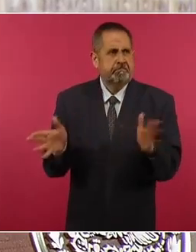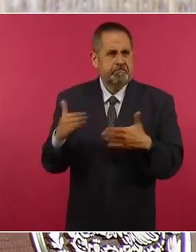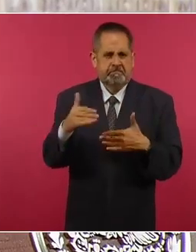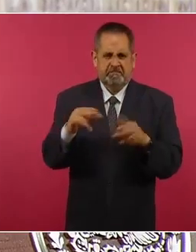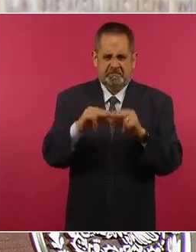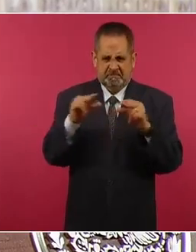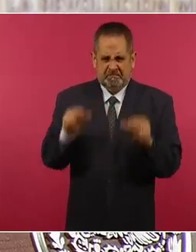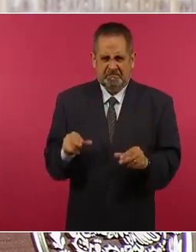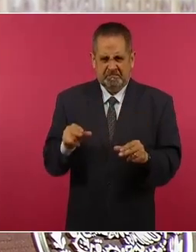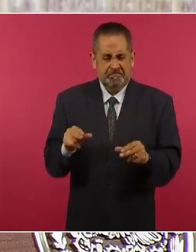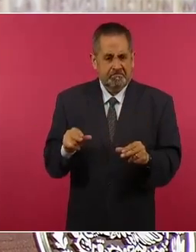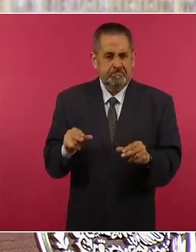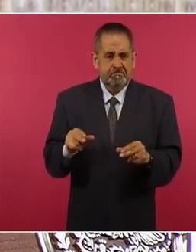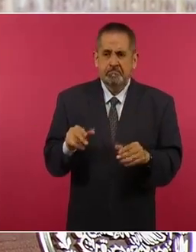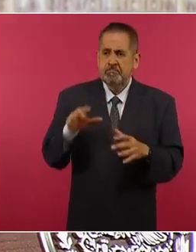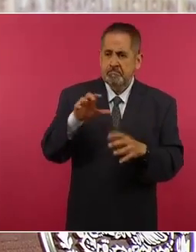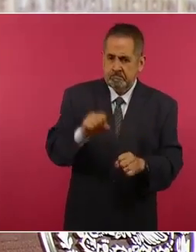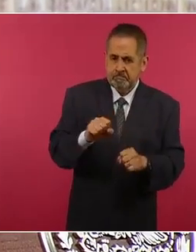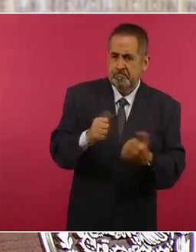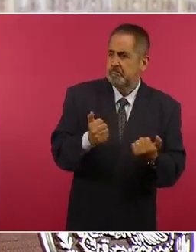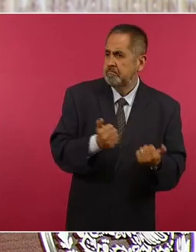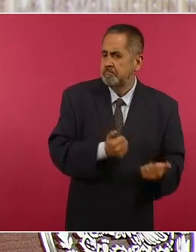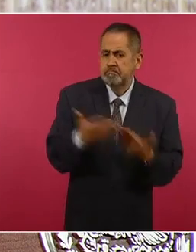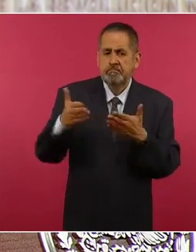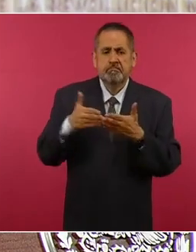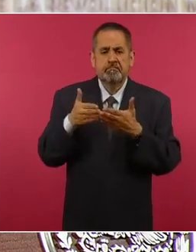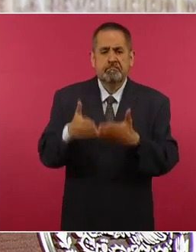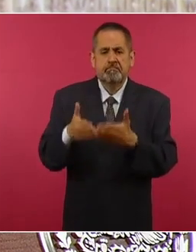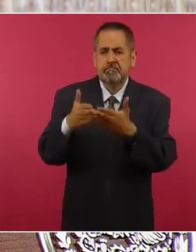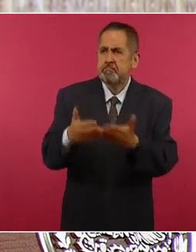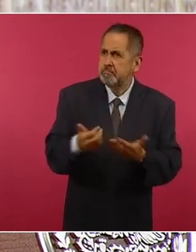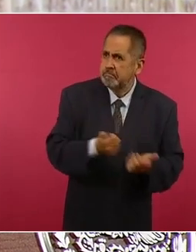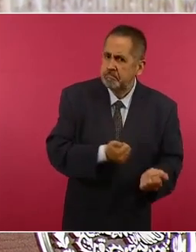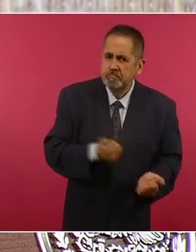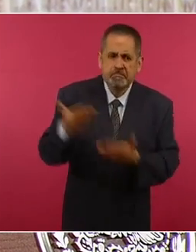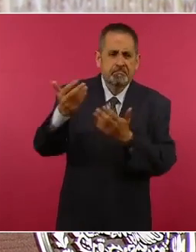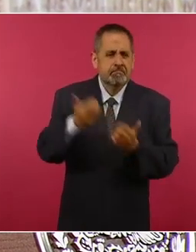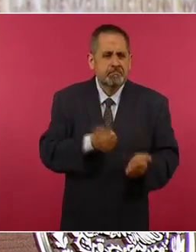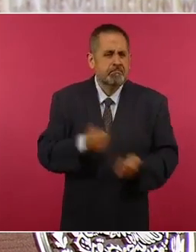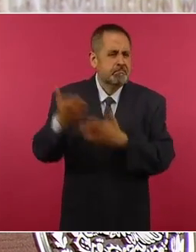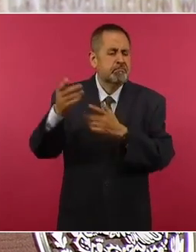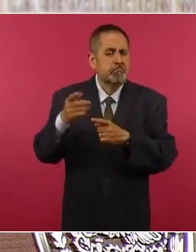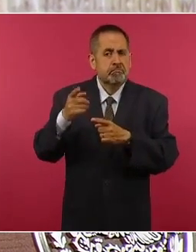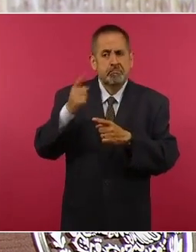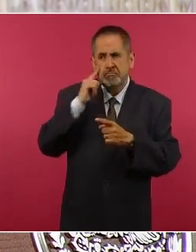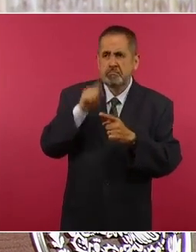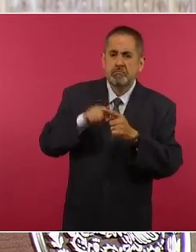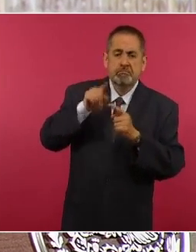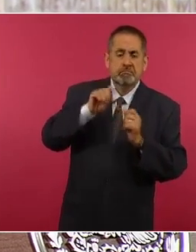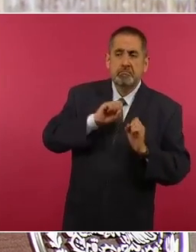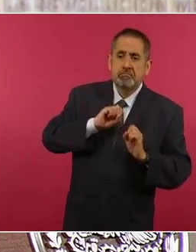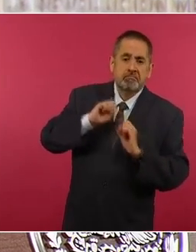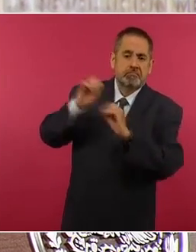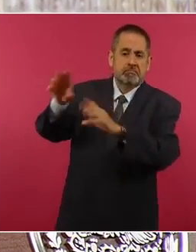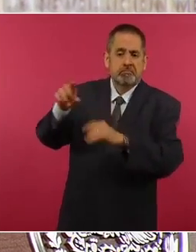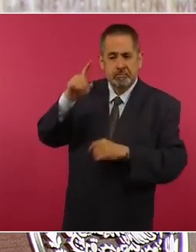poderlo transportar en barcos y llevarlo a Europa.